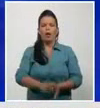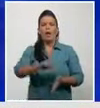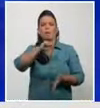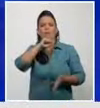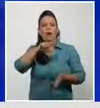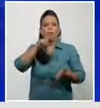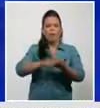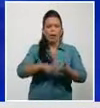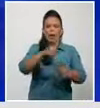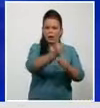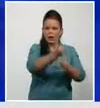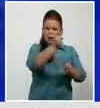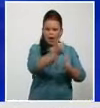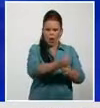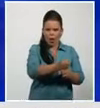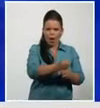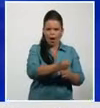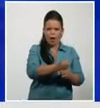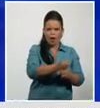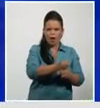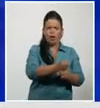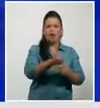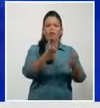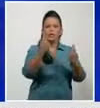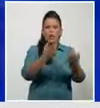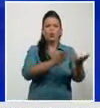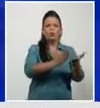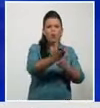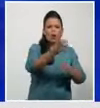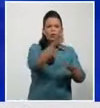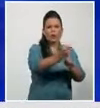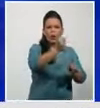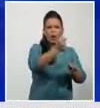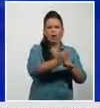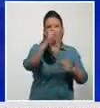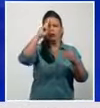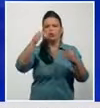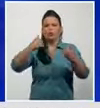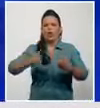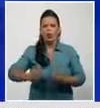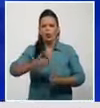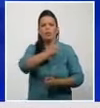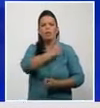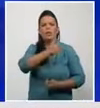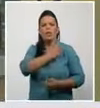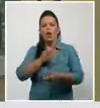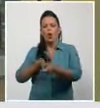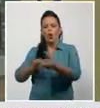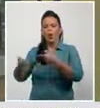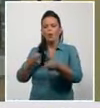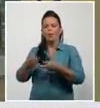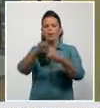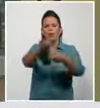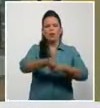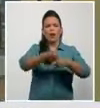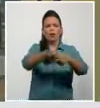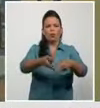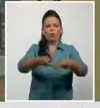y aseguradas que pertenecen al sector de salud, el MININ, el comercio y la agricultura, cumpliendo todas las